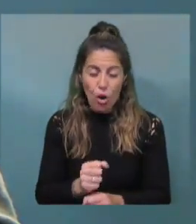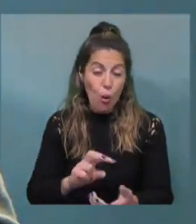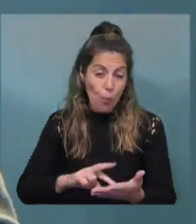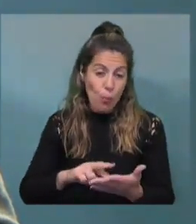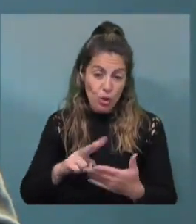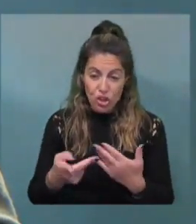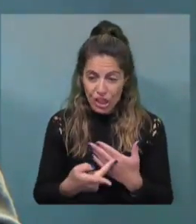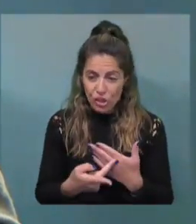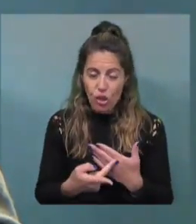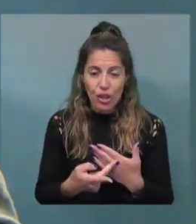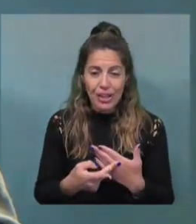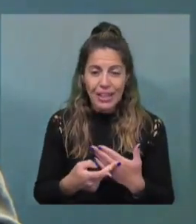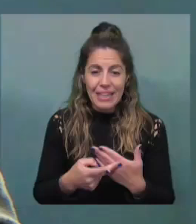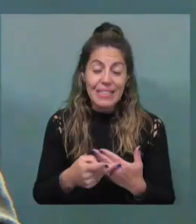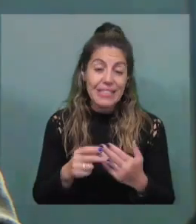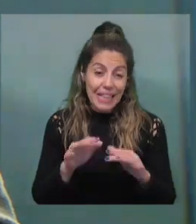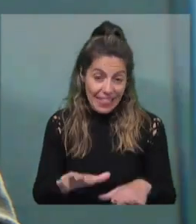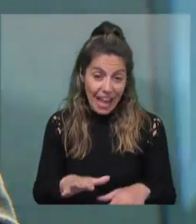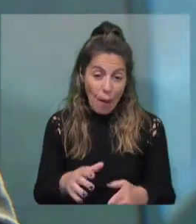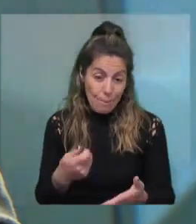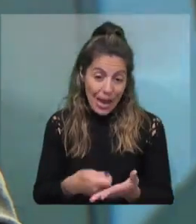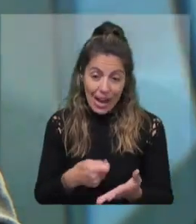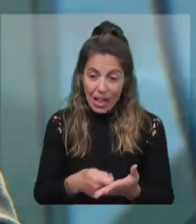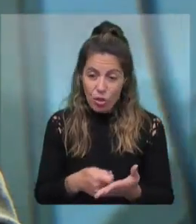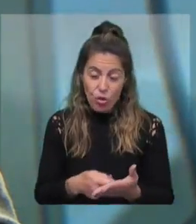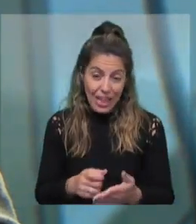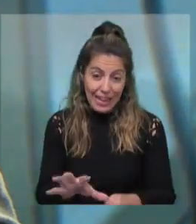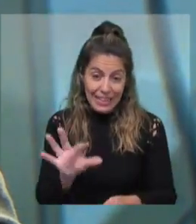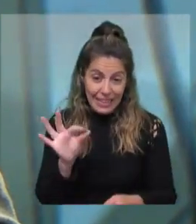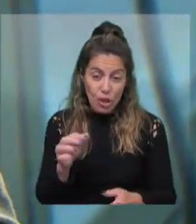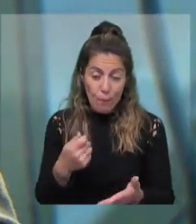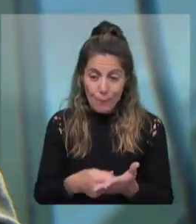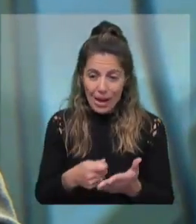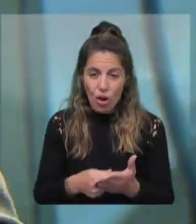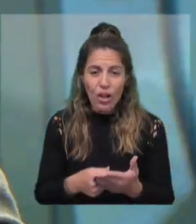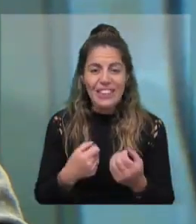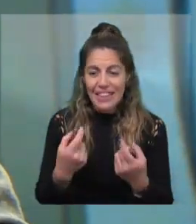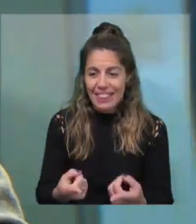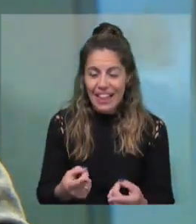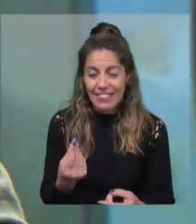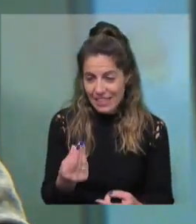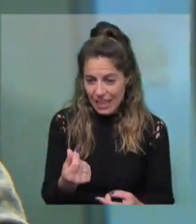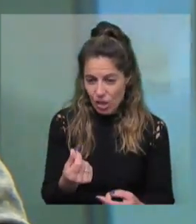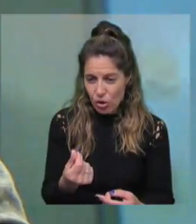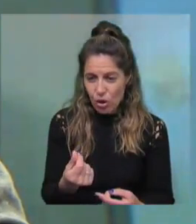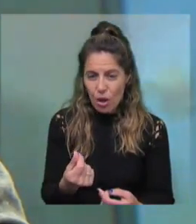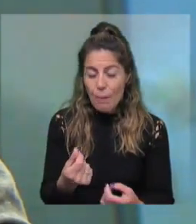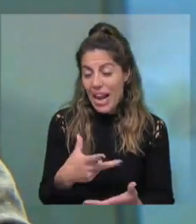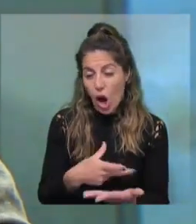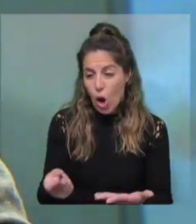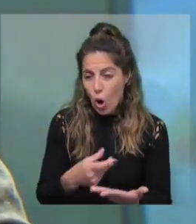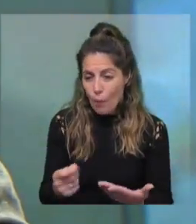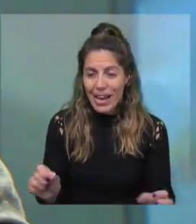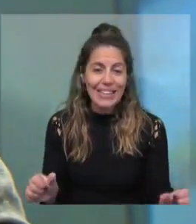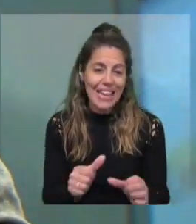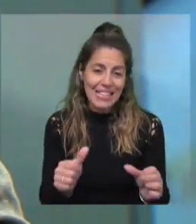proyecto, y en el caso de que quede financiado, tenés una entrega inicial de dinero para compras y llevar a cabo